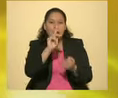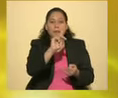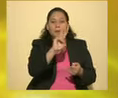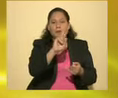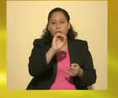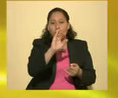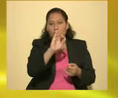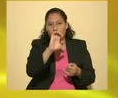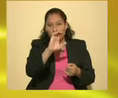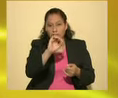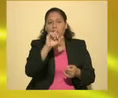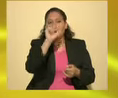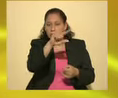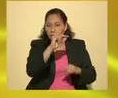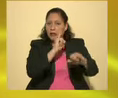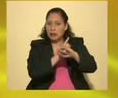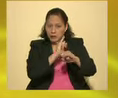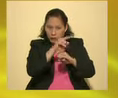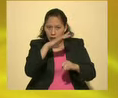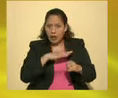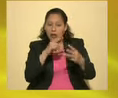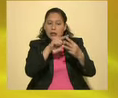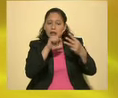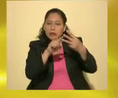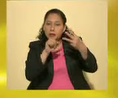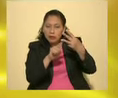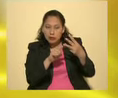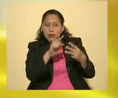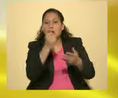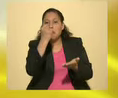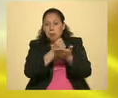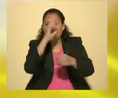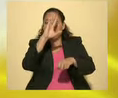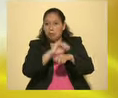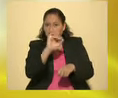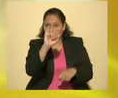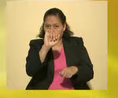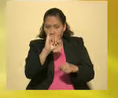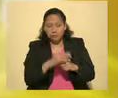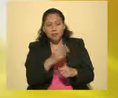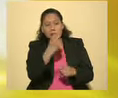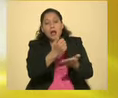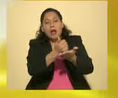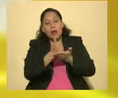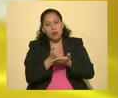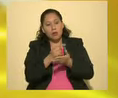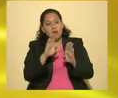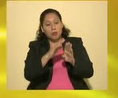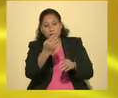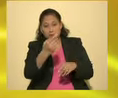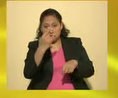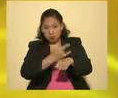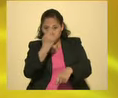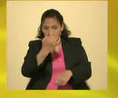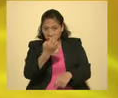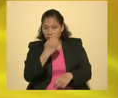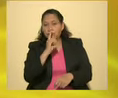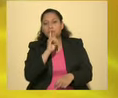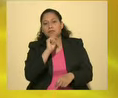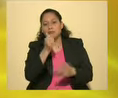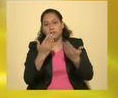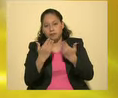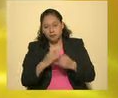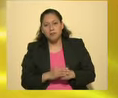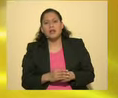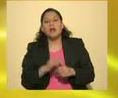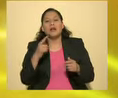en la página de la Condusef vienen las tres que están en funciones y que realmente no te van a defraudar. ¿Qué hay que hacer?